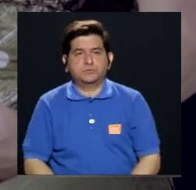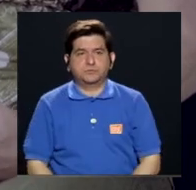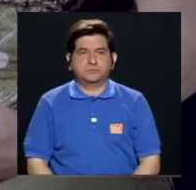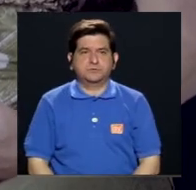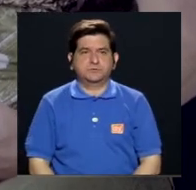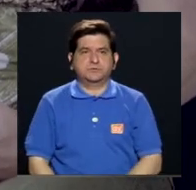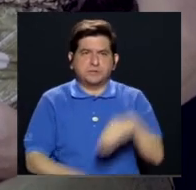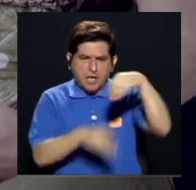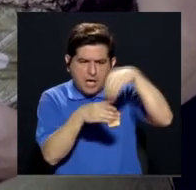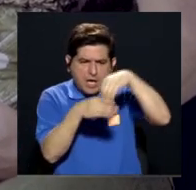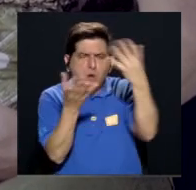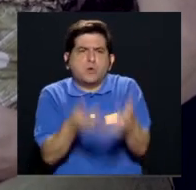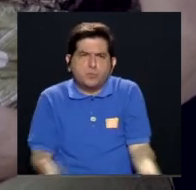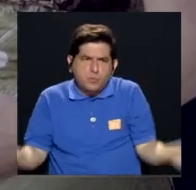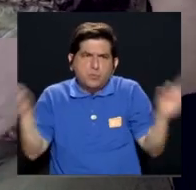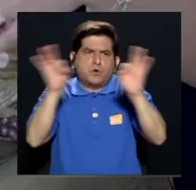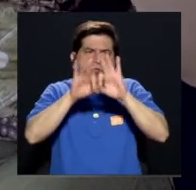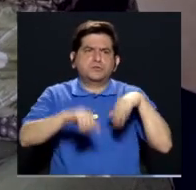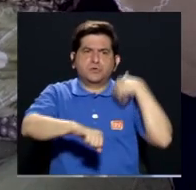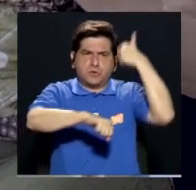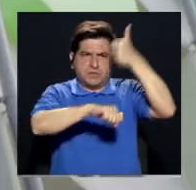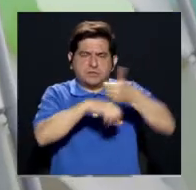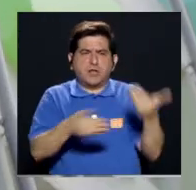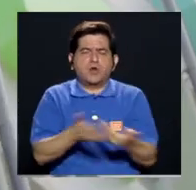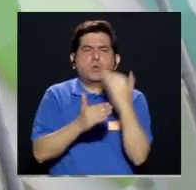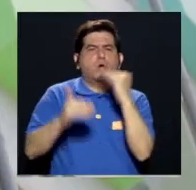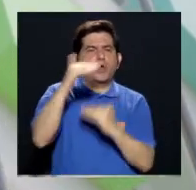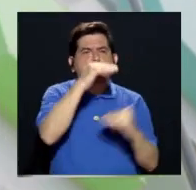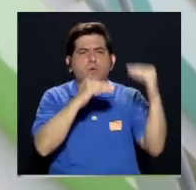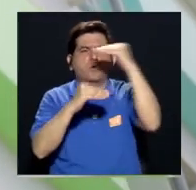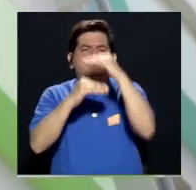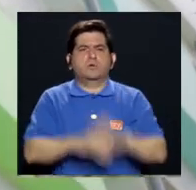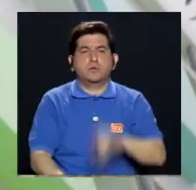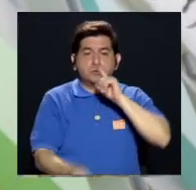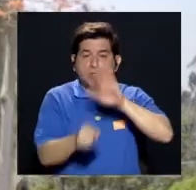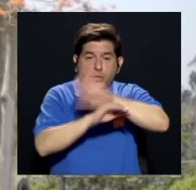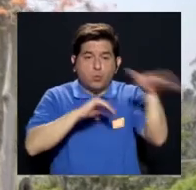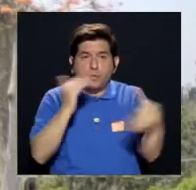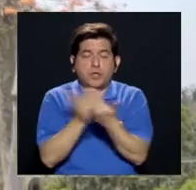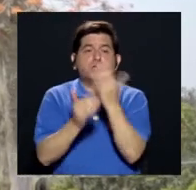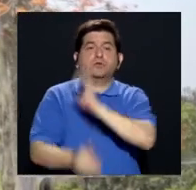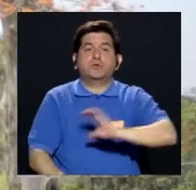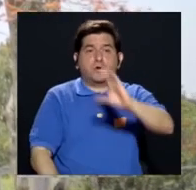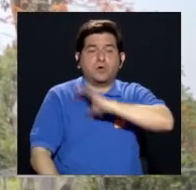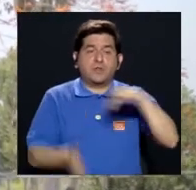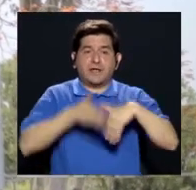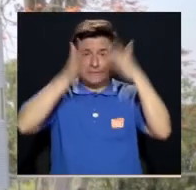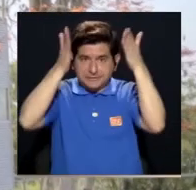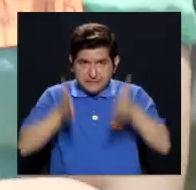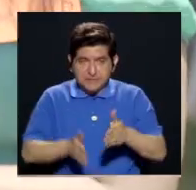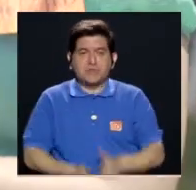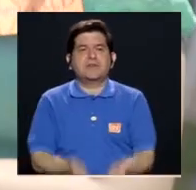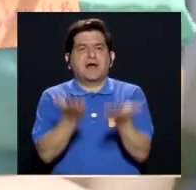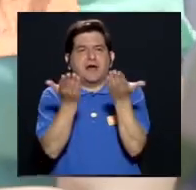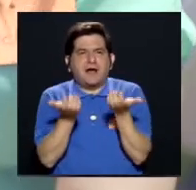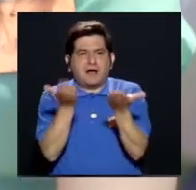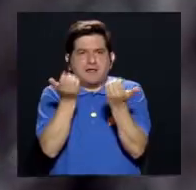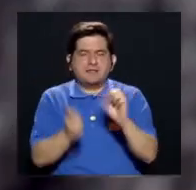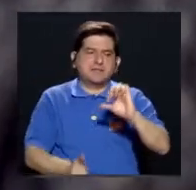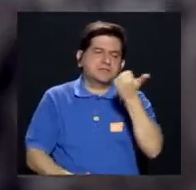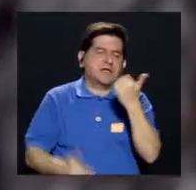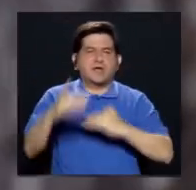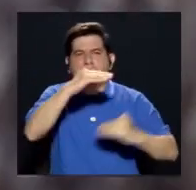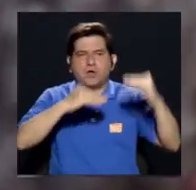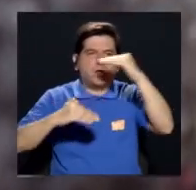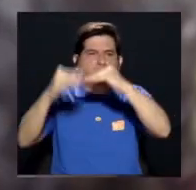hace una inversión importante en la creación del nuevo edificio que reúne todas las características que los estudiantes deseaban en los otros